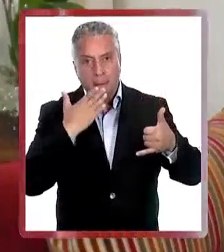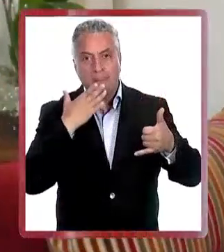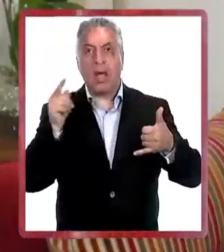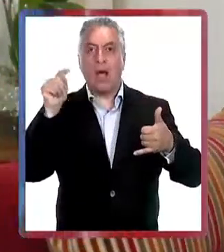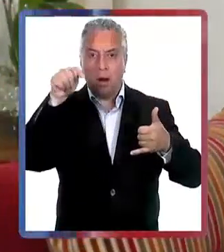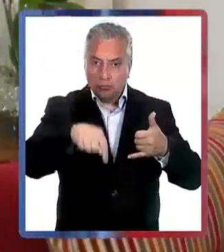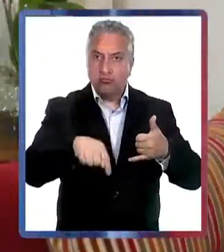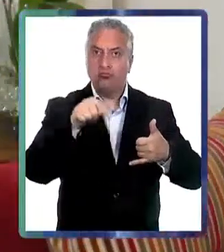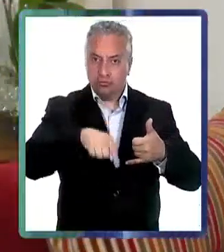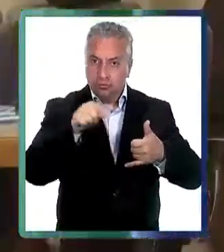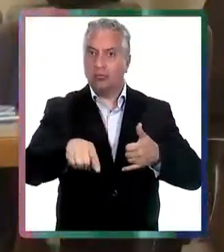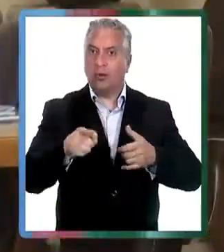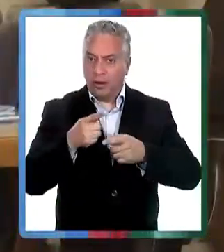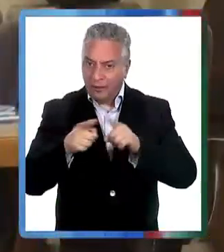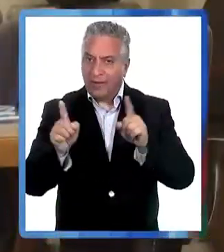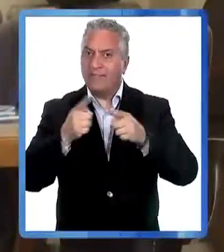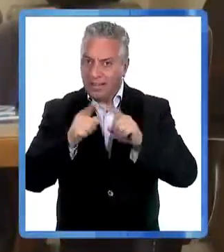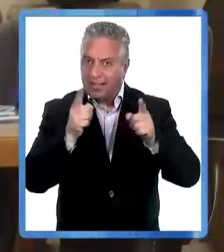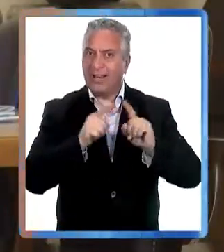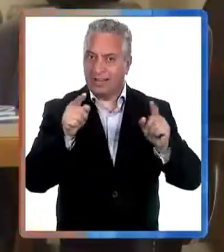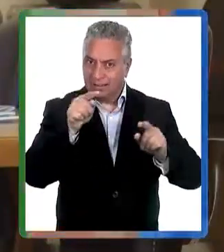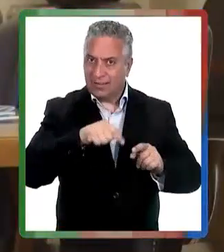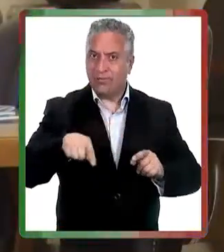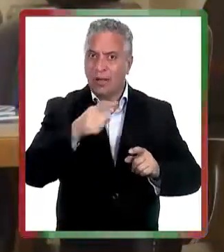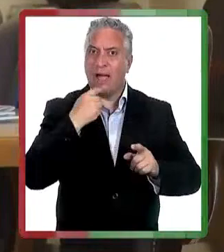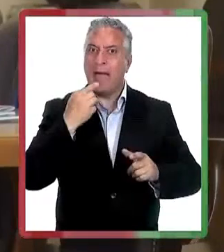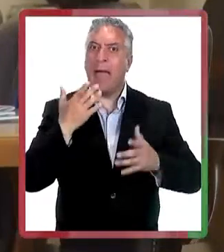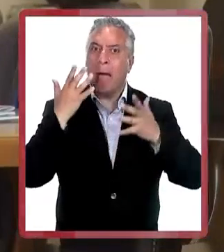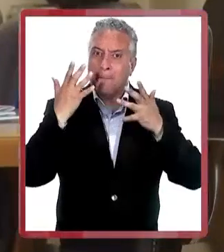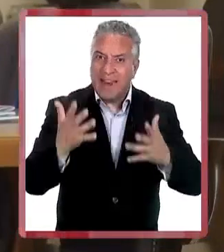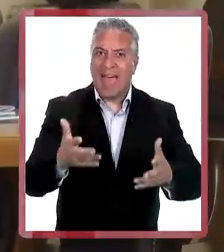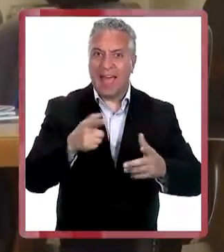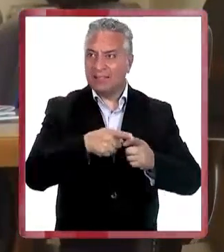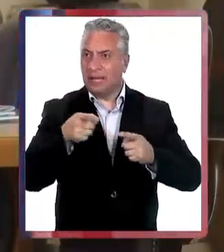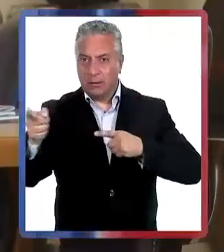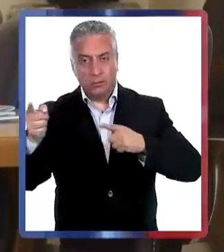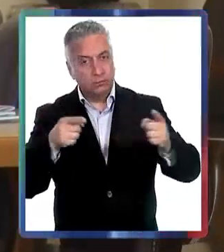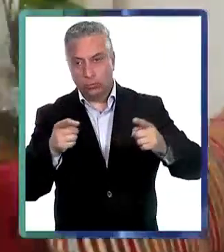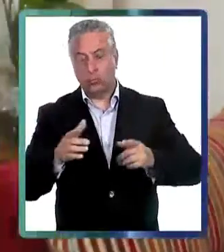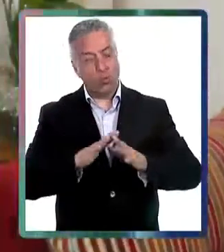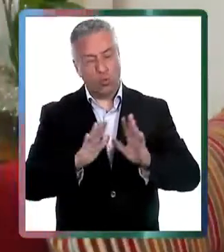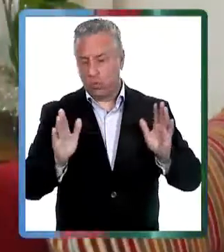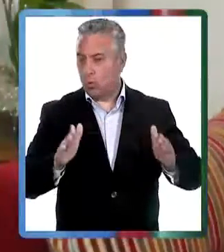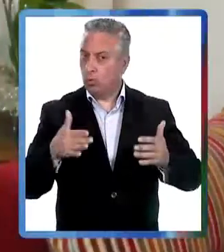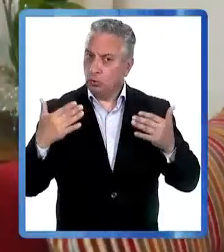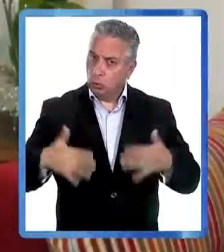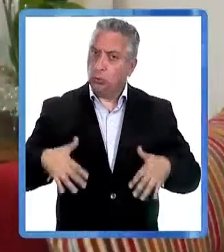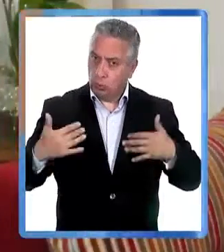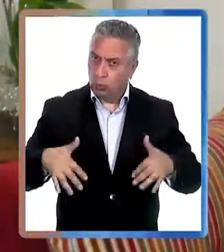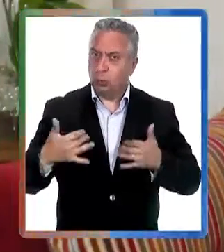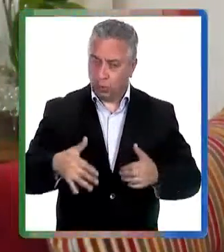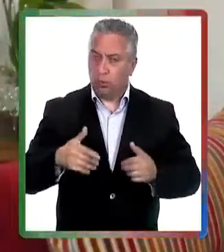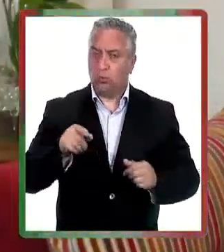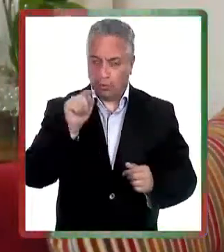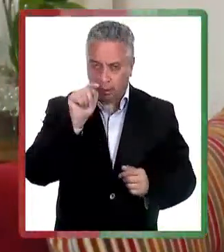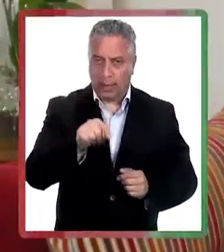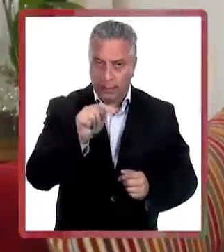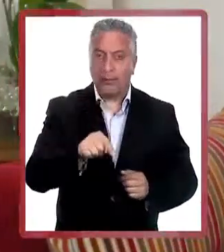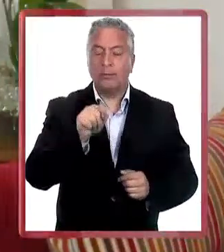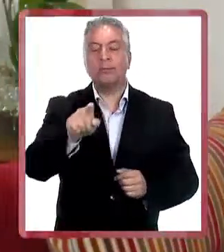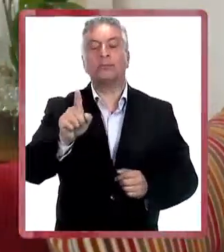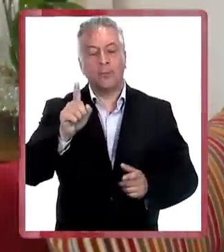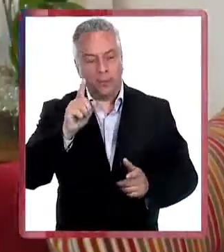agresiones adentro de la cárcel de distinta envergadura. Han habido amenazas también. Amenazas, no, muy, muy tremendo. Entonces